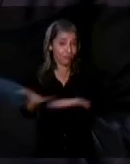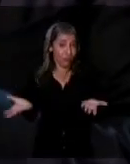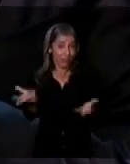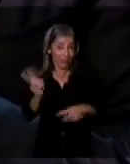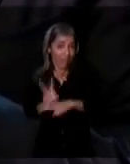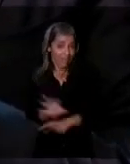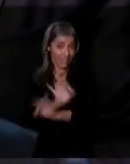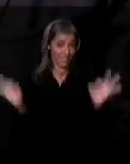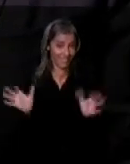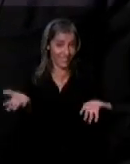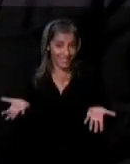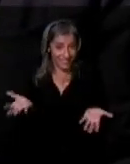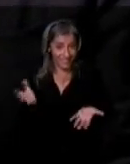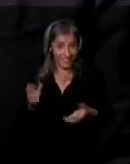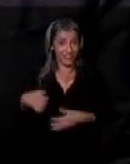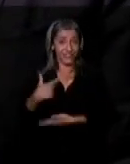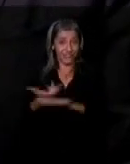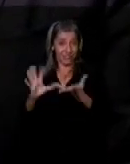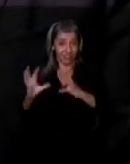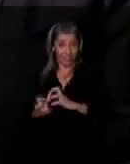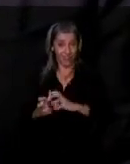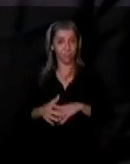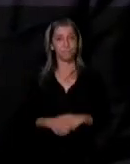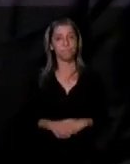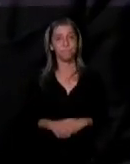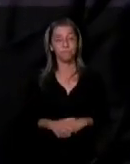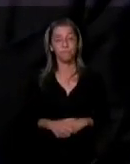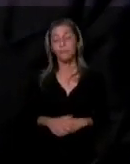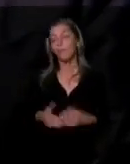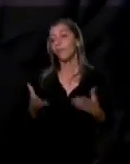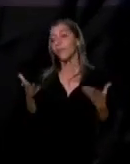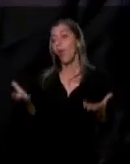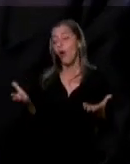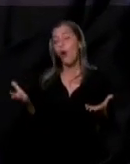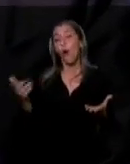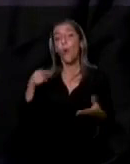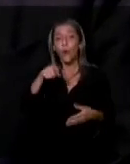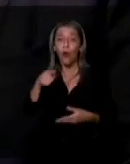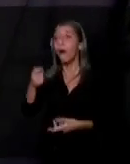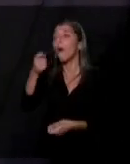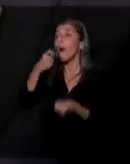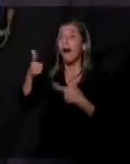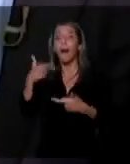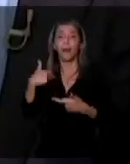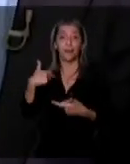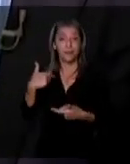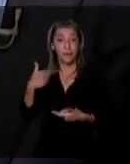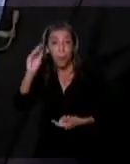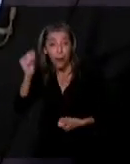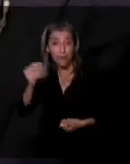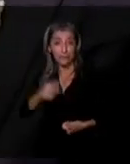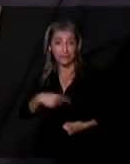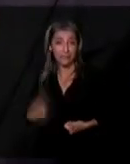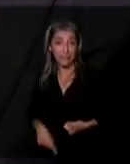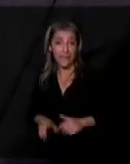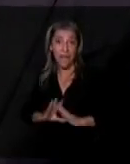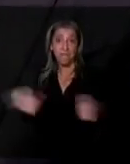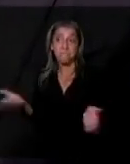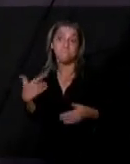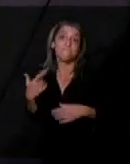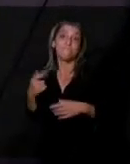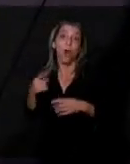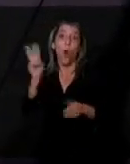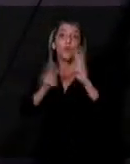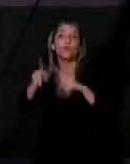bueno claramente está mandando a nuestros exportadores a Brasil y a nuestros exportadores a China a triangular vía Panamá o